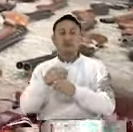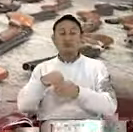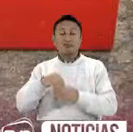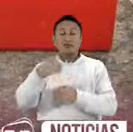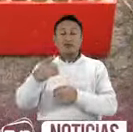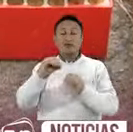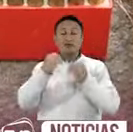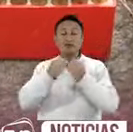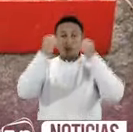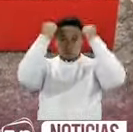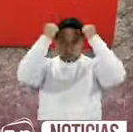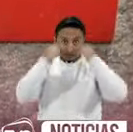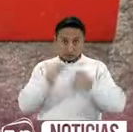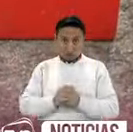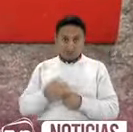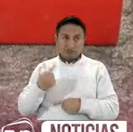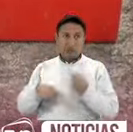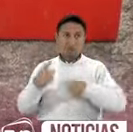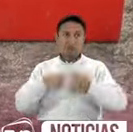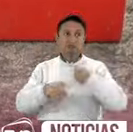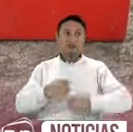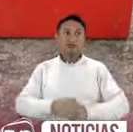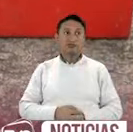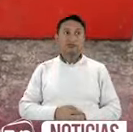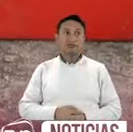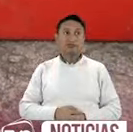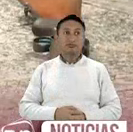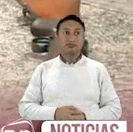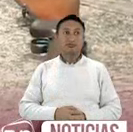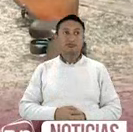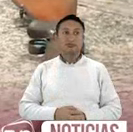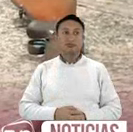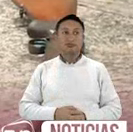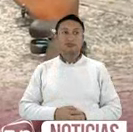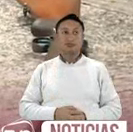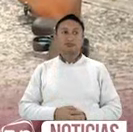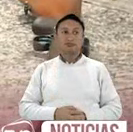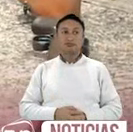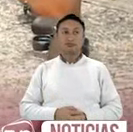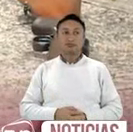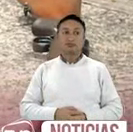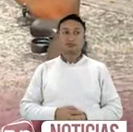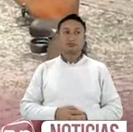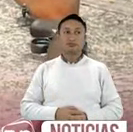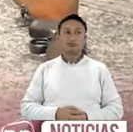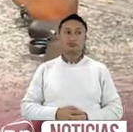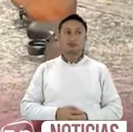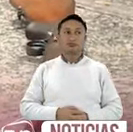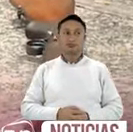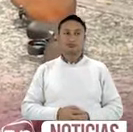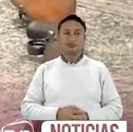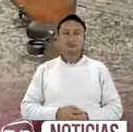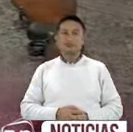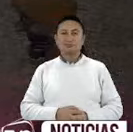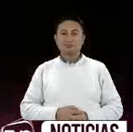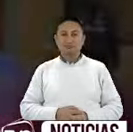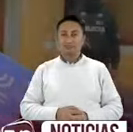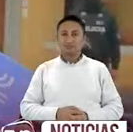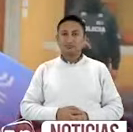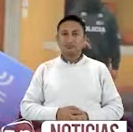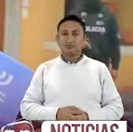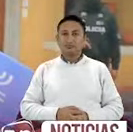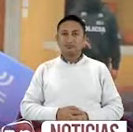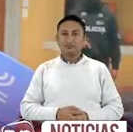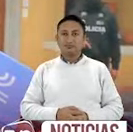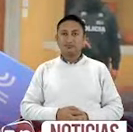las organizaciones criminales que operan en el país. Eso es lo que está en investigaciones. Hay